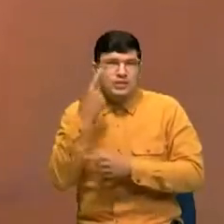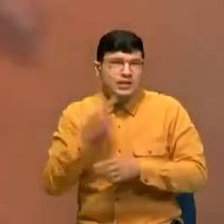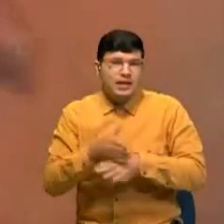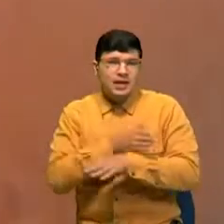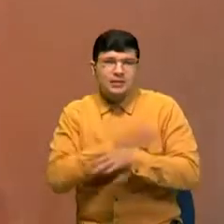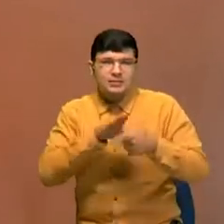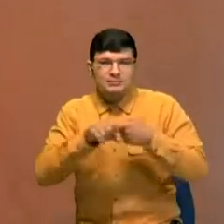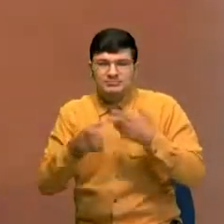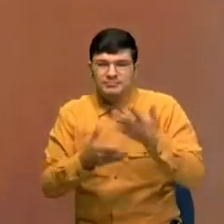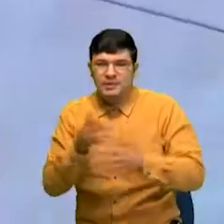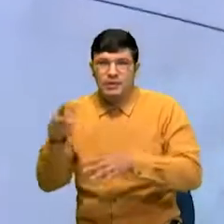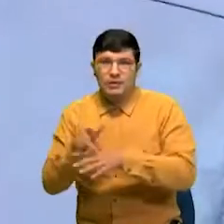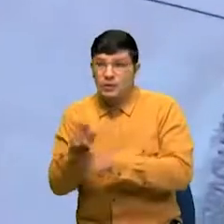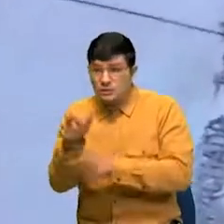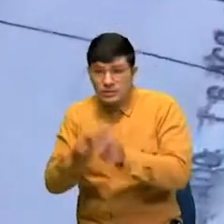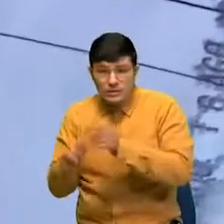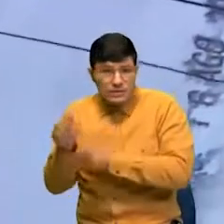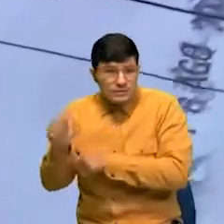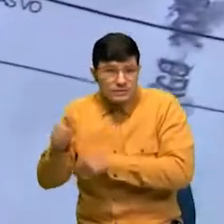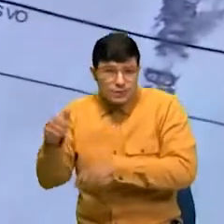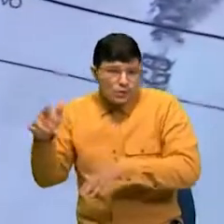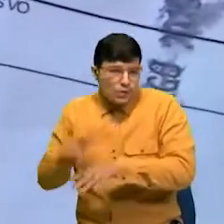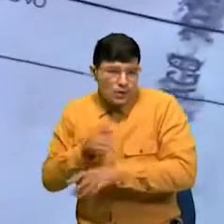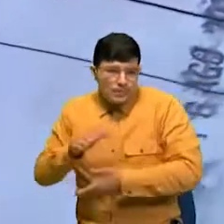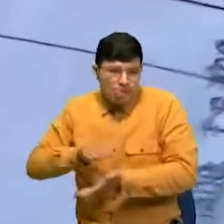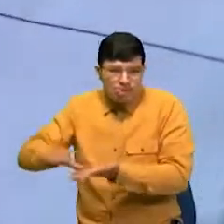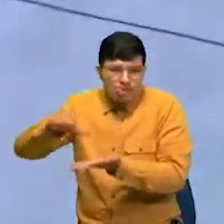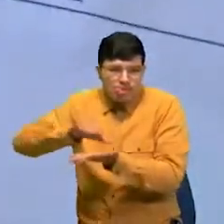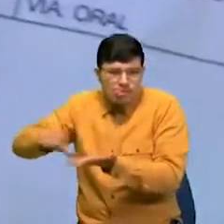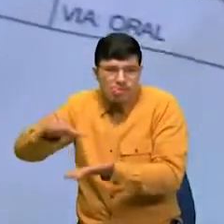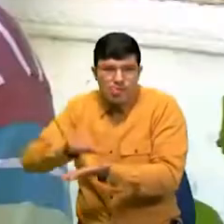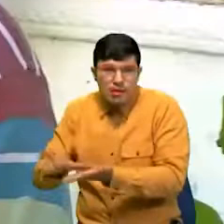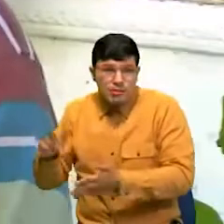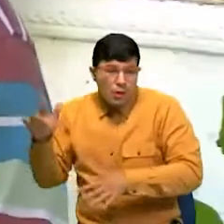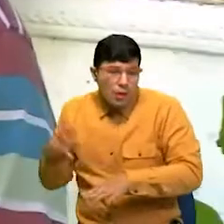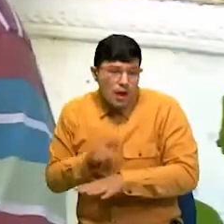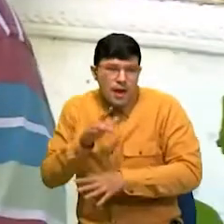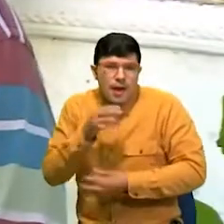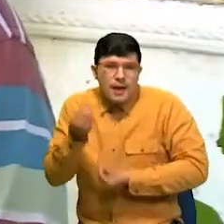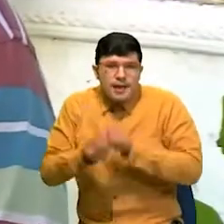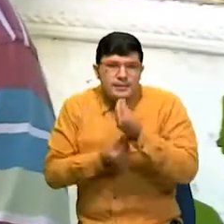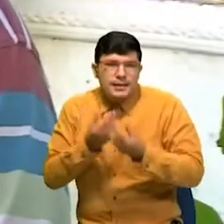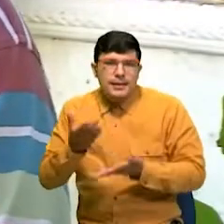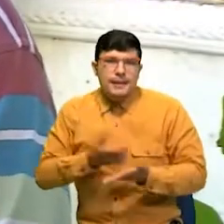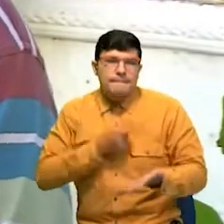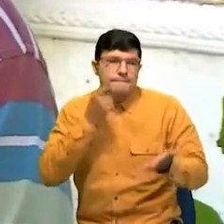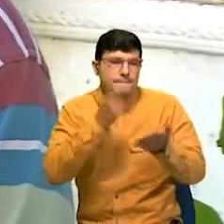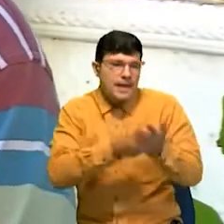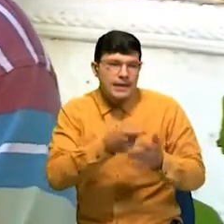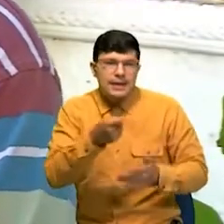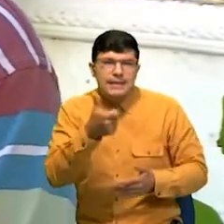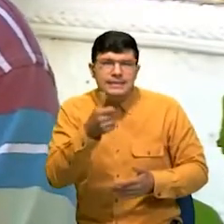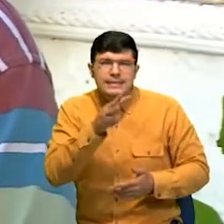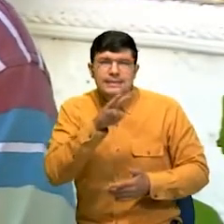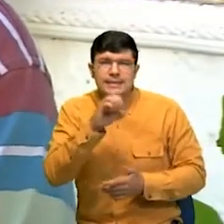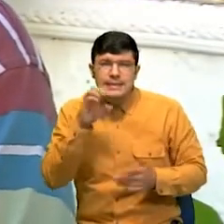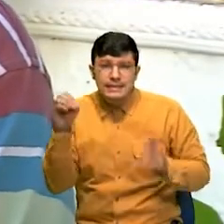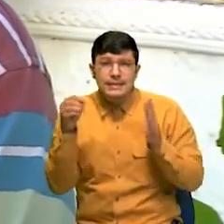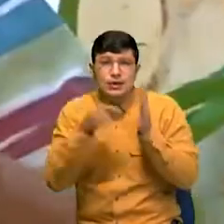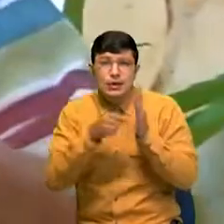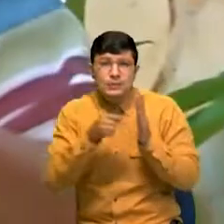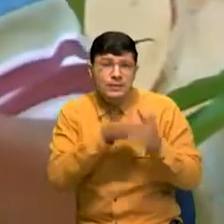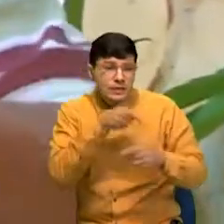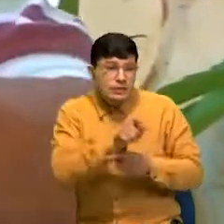casos les ha tocado con todo el esfuerzo costear con los gastos que tocó hacer pagar casi 300 mil pesos para que el